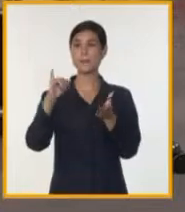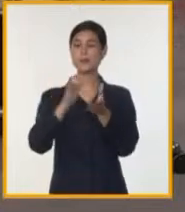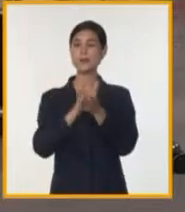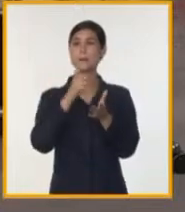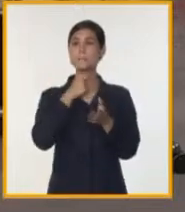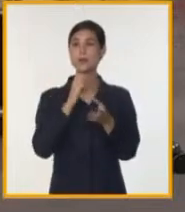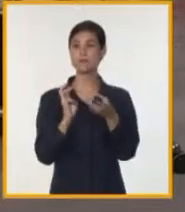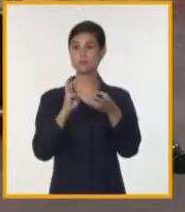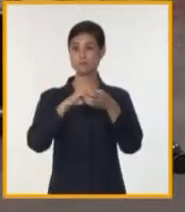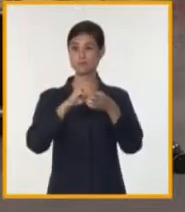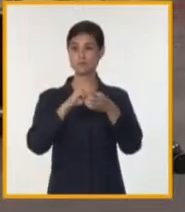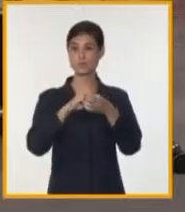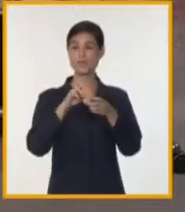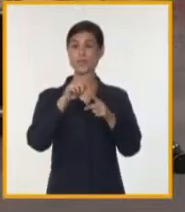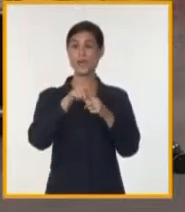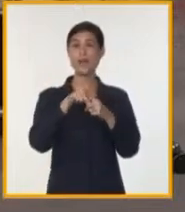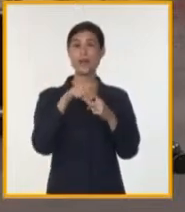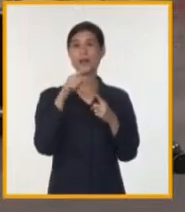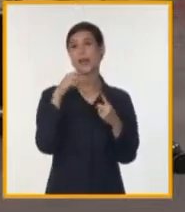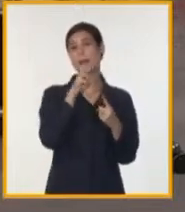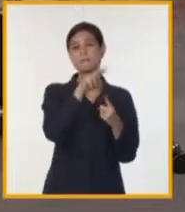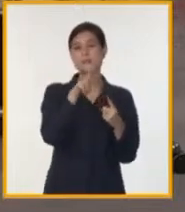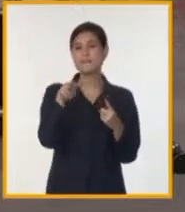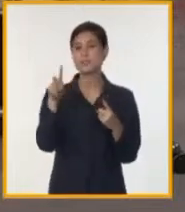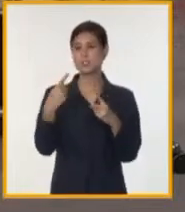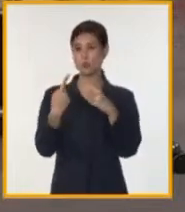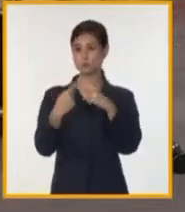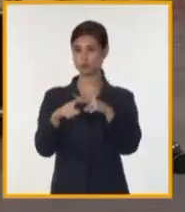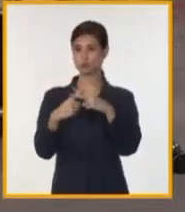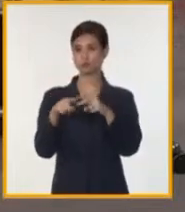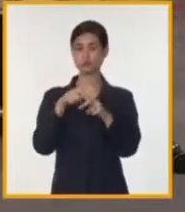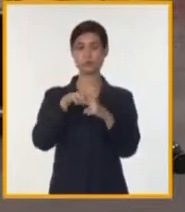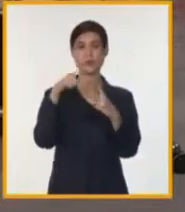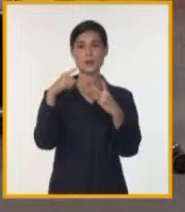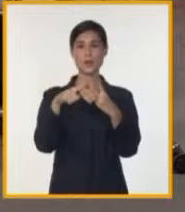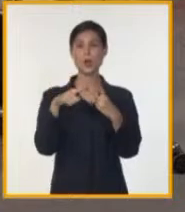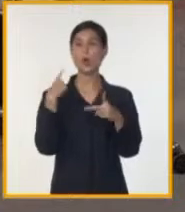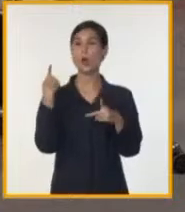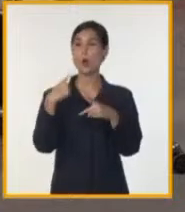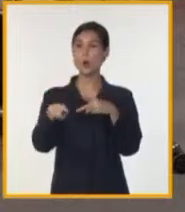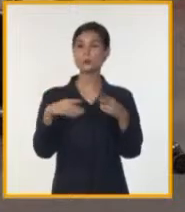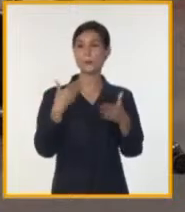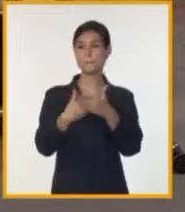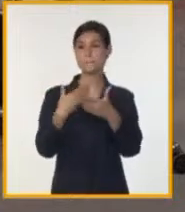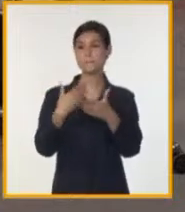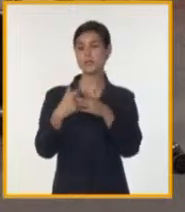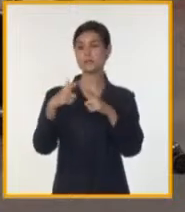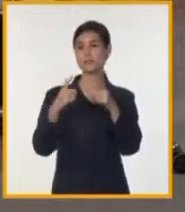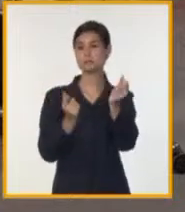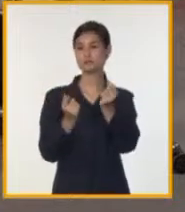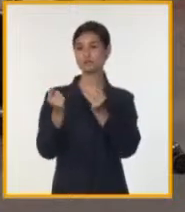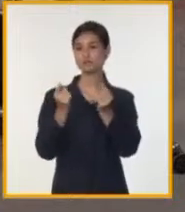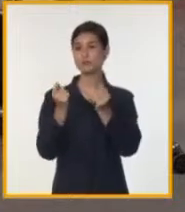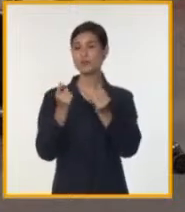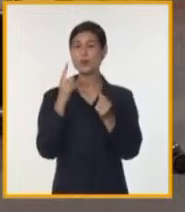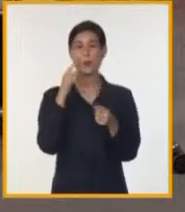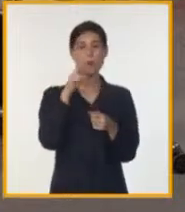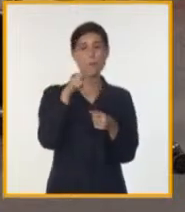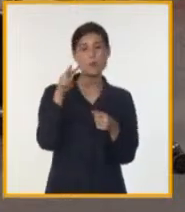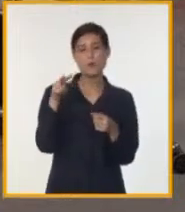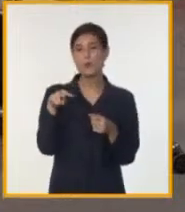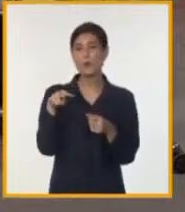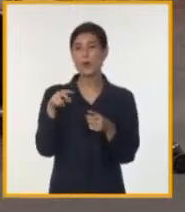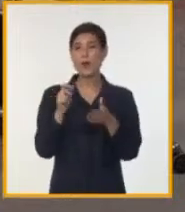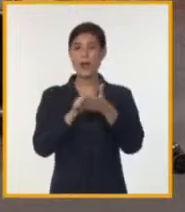automotor. Tenemos una en la empresa de transportación de trabajadores dedicada a la logística, muy buena. Está en Holguín, Meca